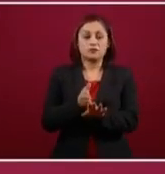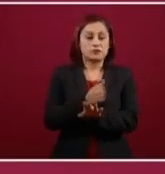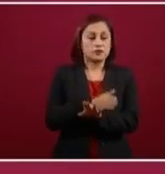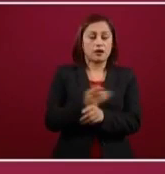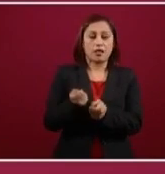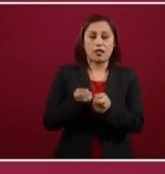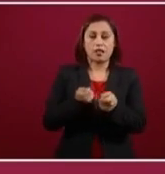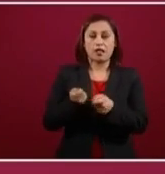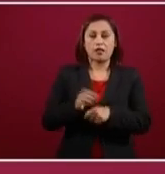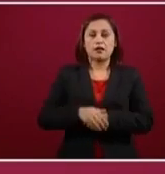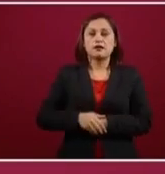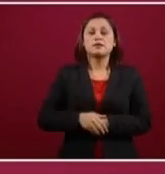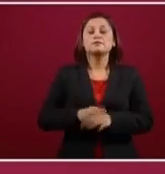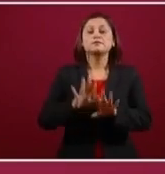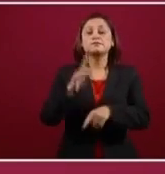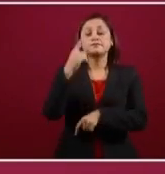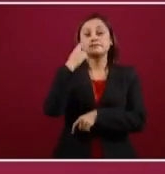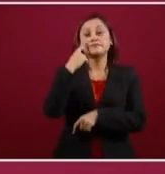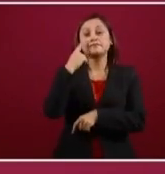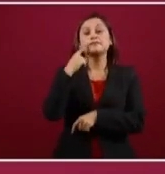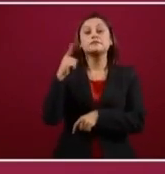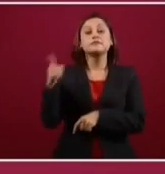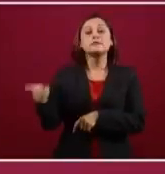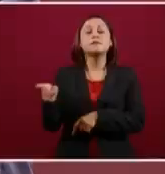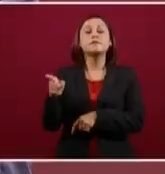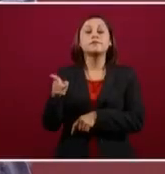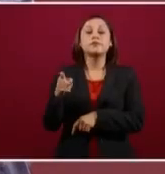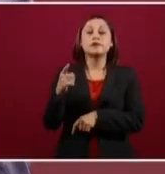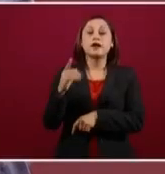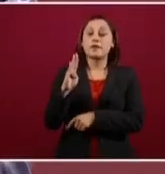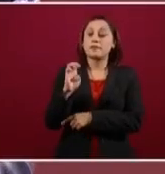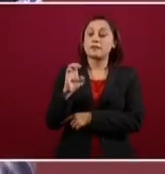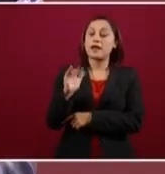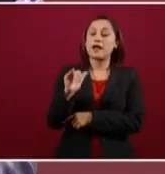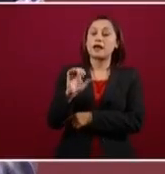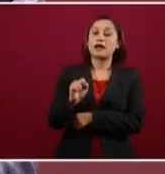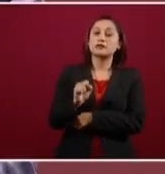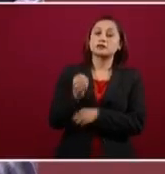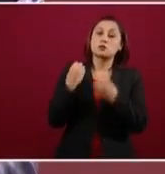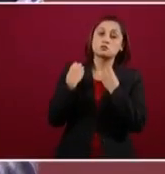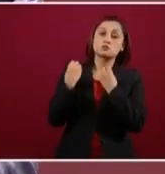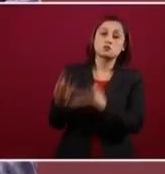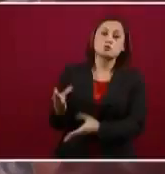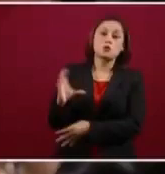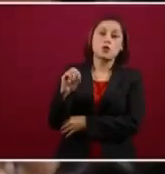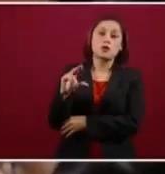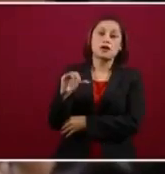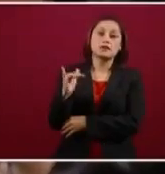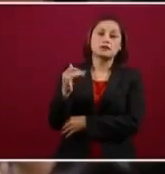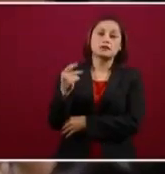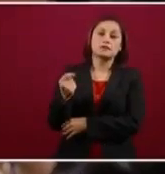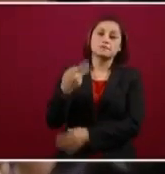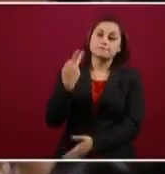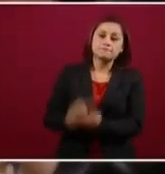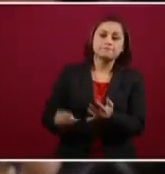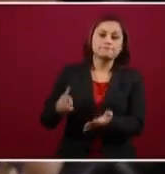aumentó el número de becas en CONACYT este año.